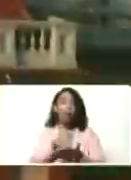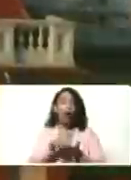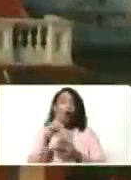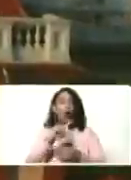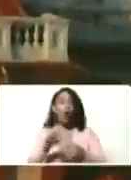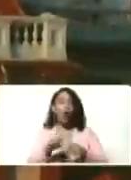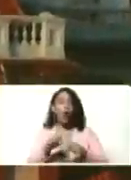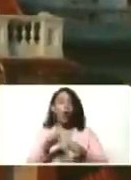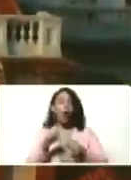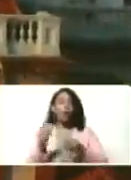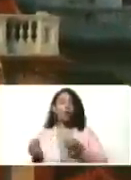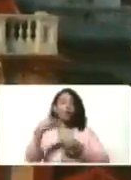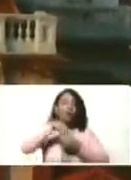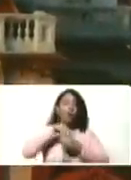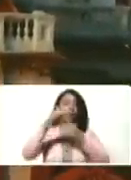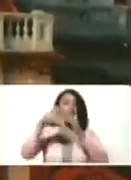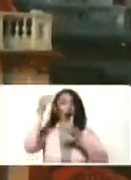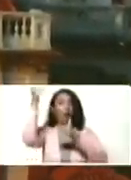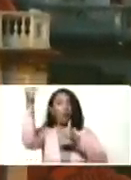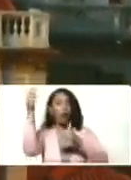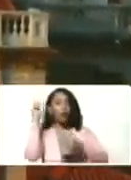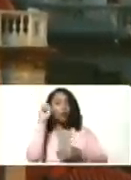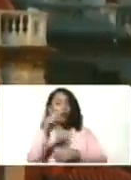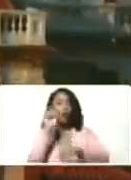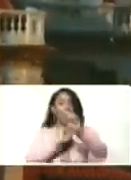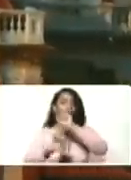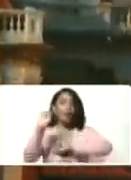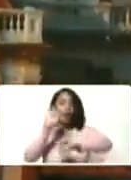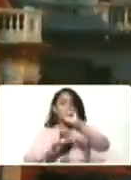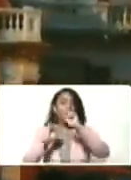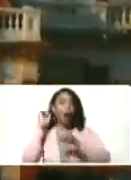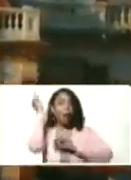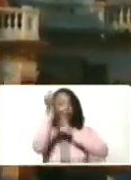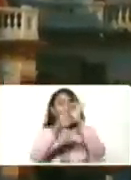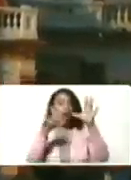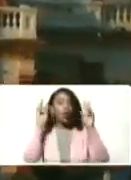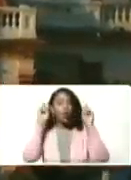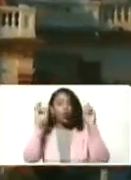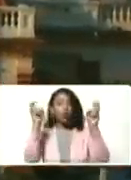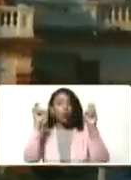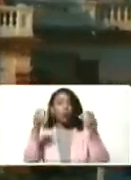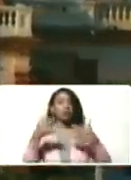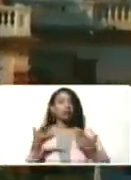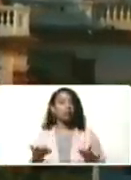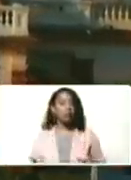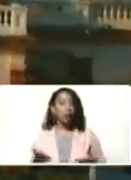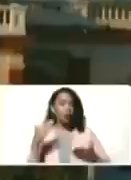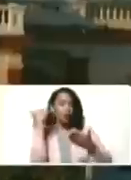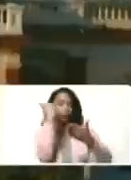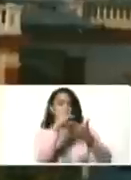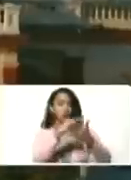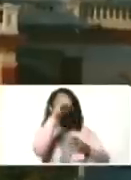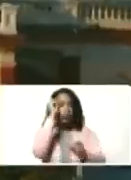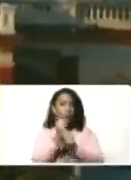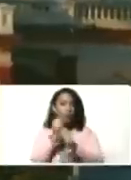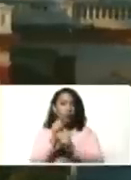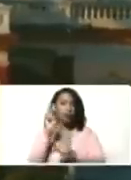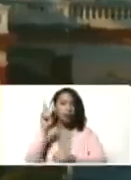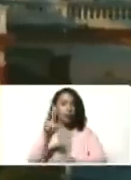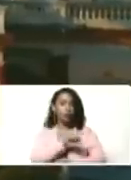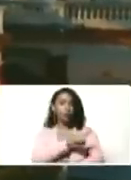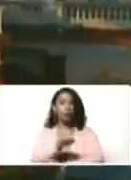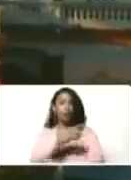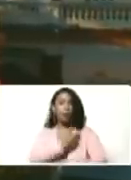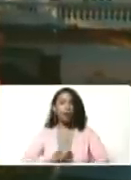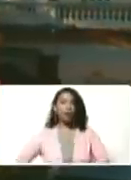injerencia extranjera. También la defensa de la Amazonía ha sido uno de los temas de la agenda de trabajo de ambos mandatarios.